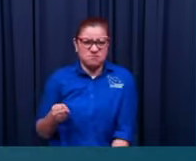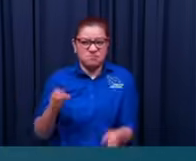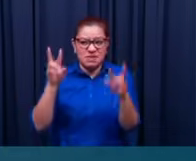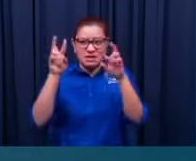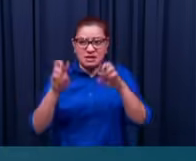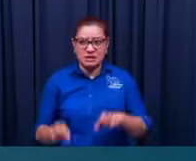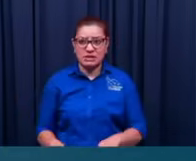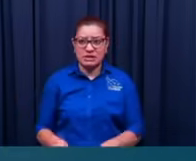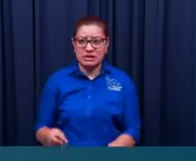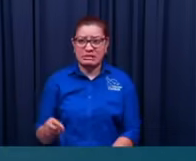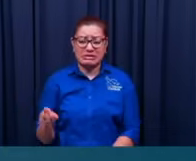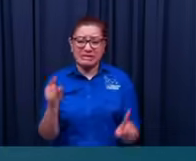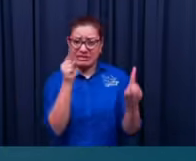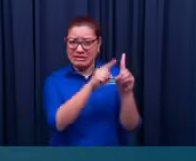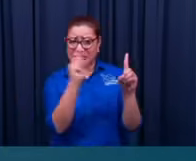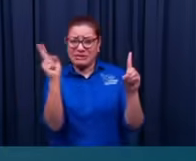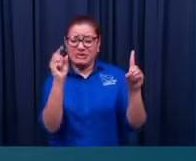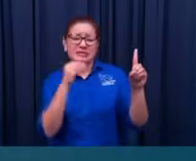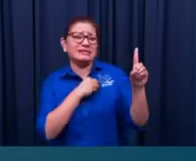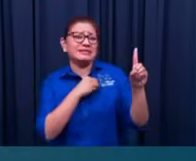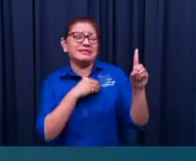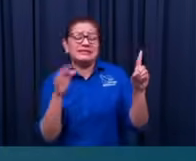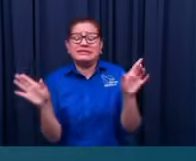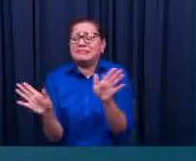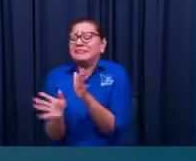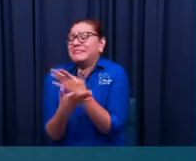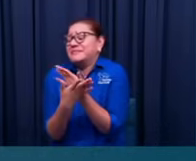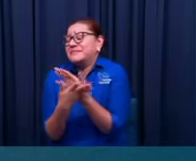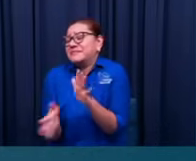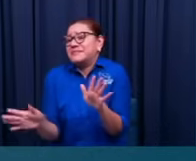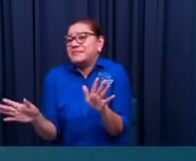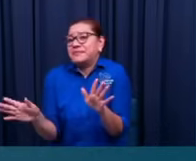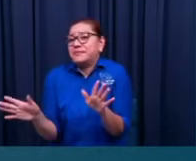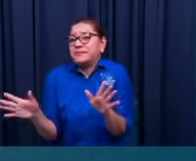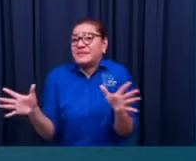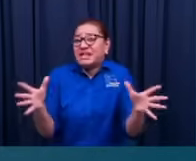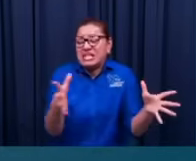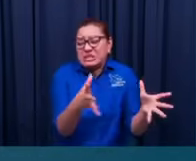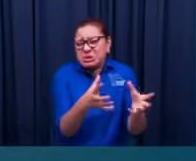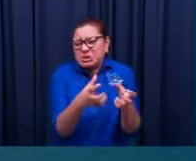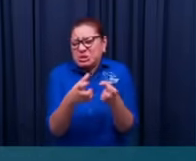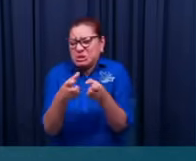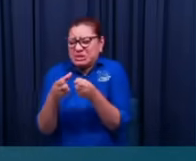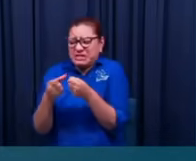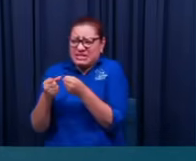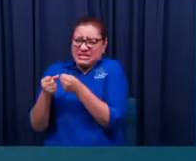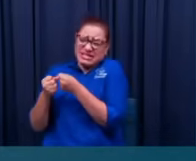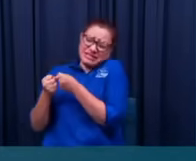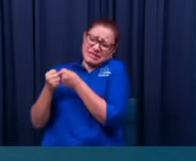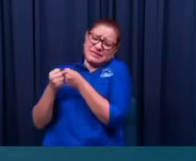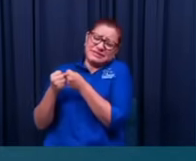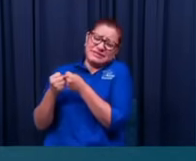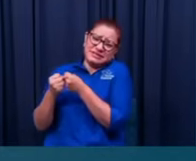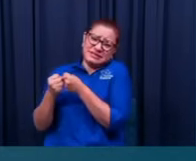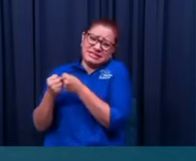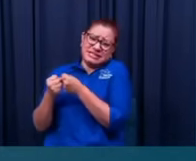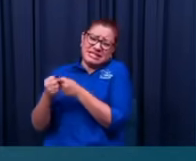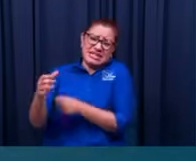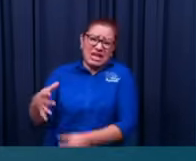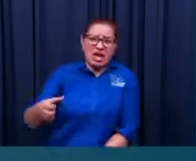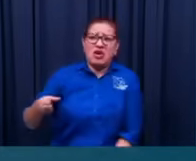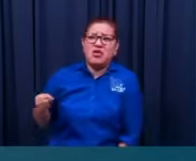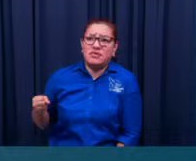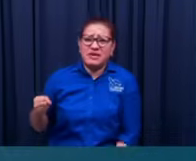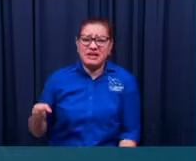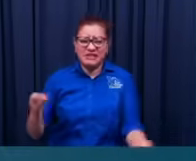Que el tipo no quiere nada con Dios, ni con la iglesia, nada, y se jala a la mujer y te venís conmigo y a obligarla. Y